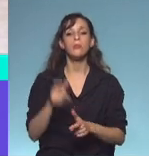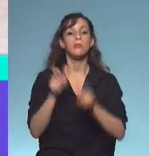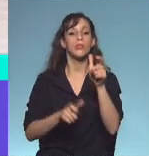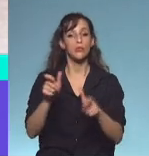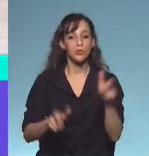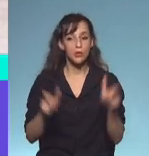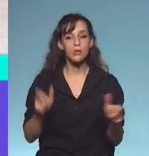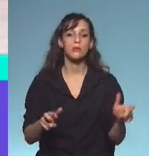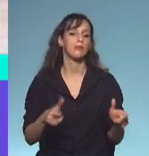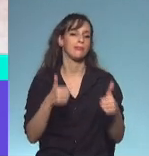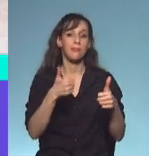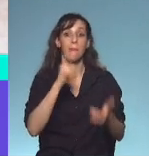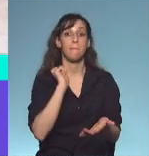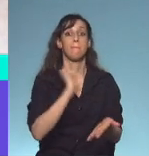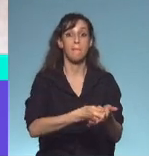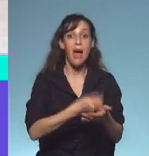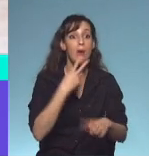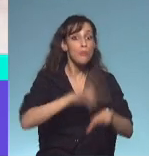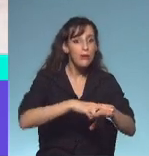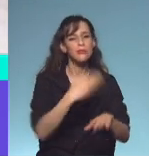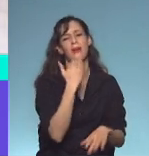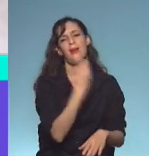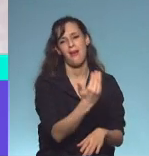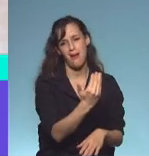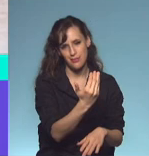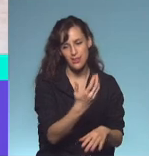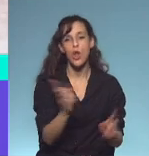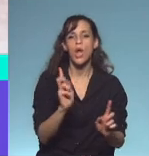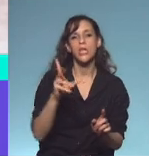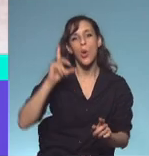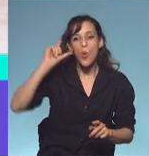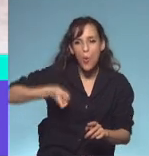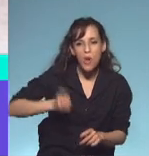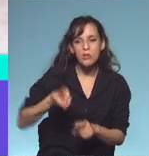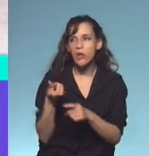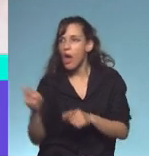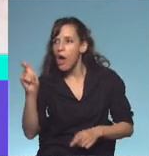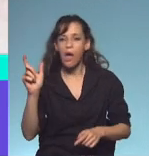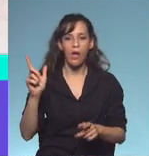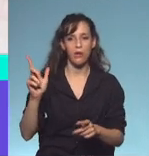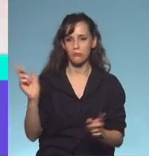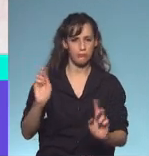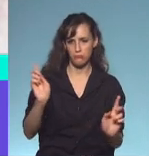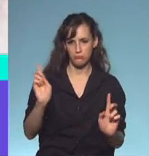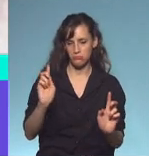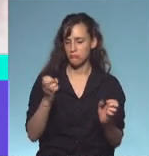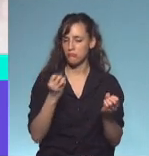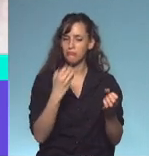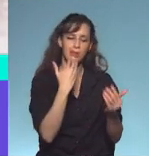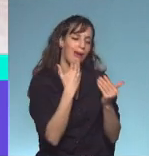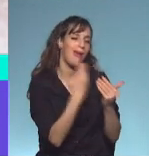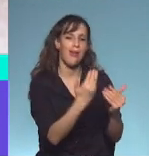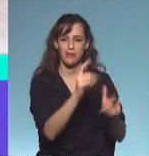decidieron pagar, que decidieron no judicializar o hacerse los distraídos por el momento, porque realmente